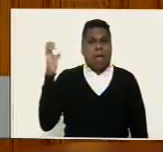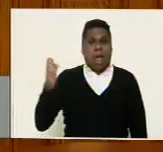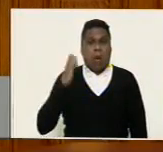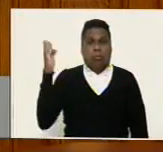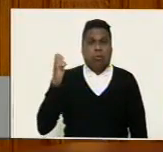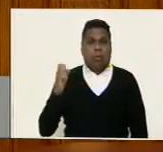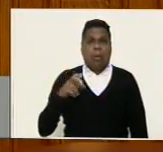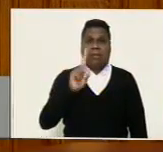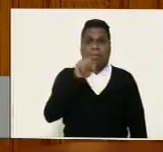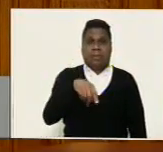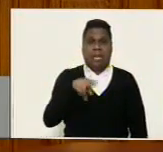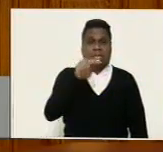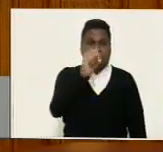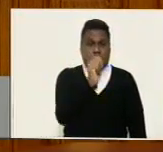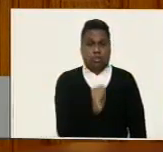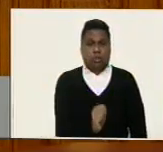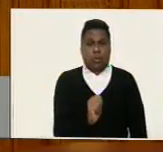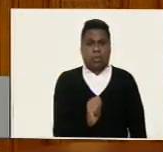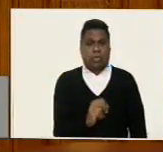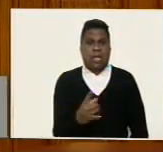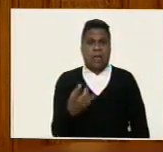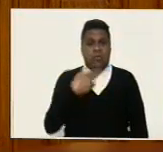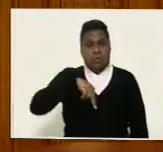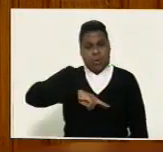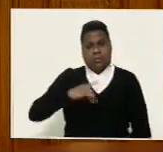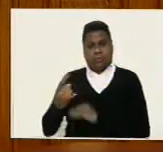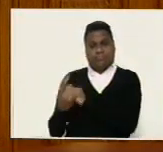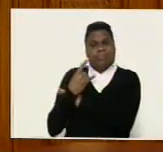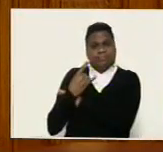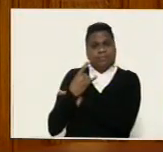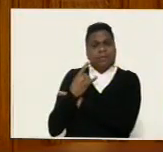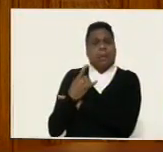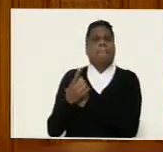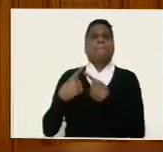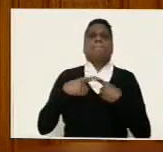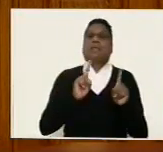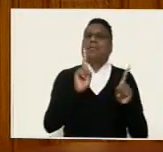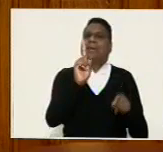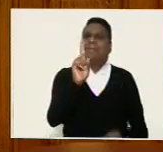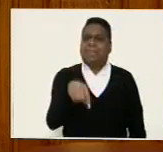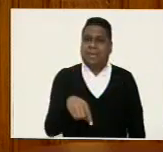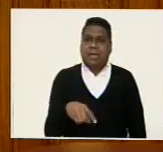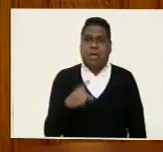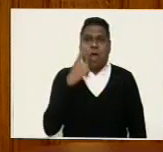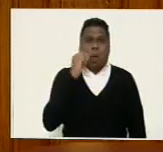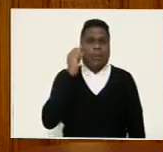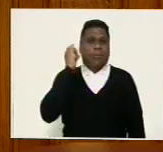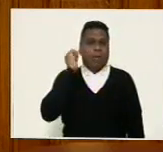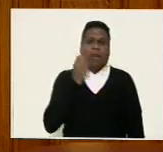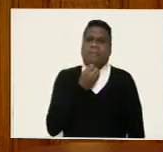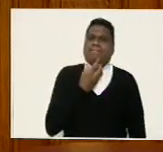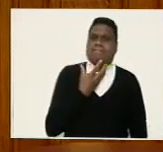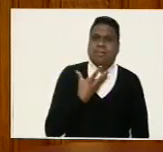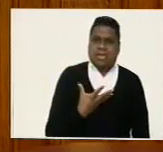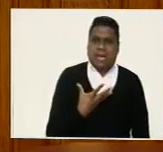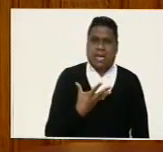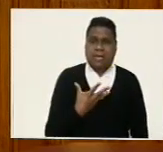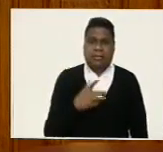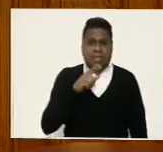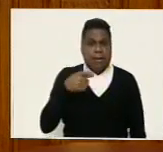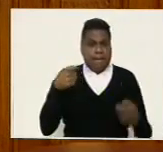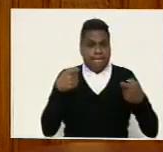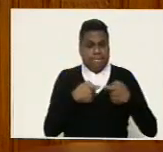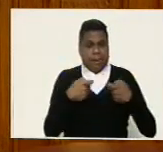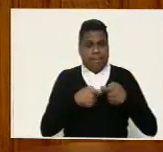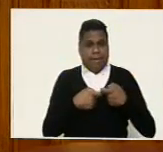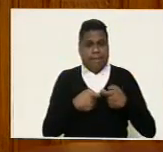norte, para nuestros enemigos, pero también para los hombres y mujeres de bien que batallan en nuestras